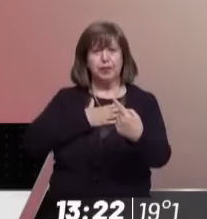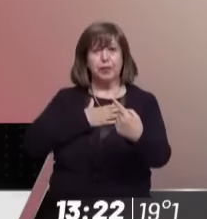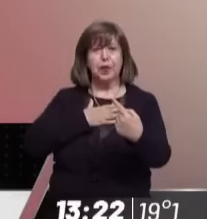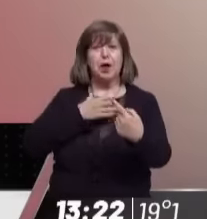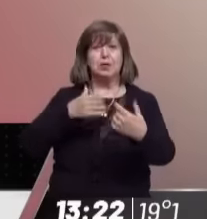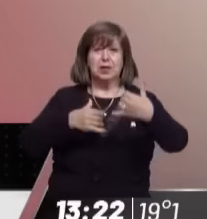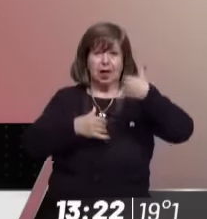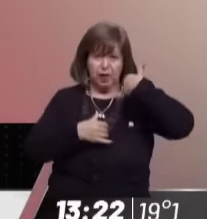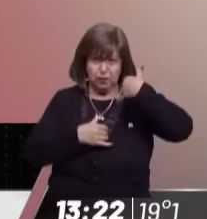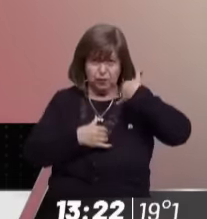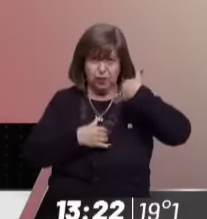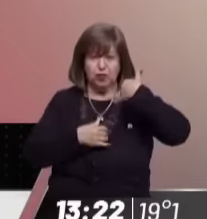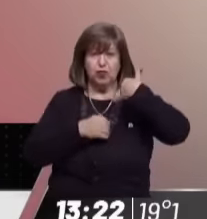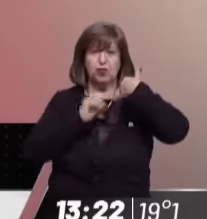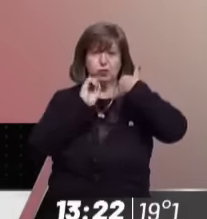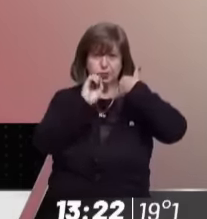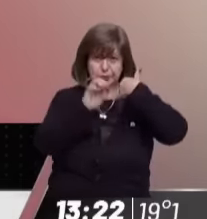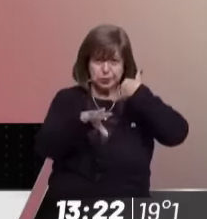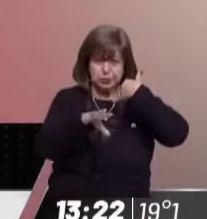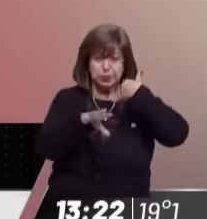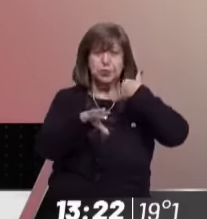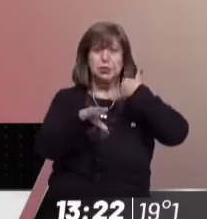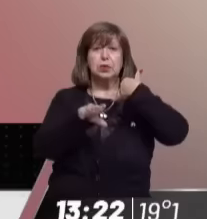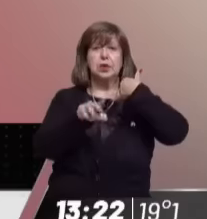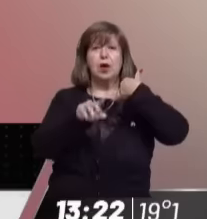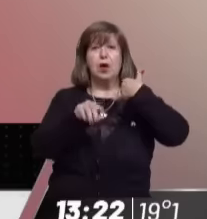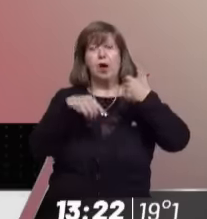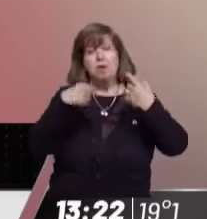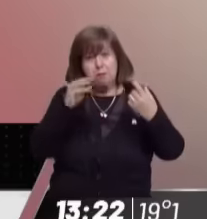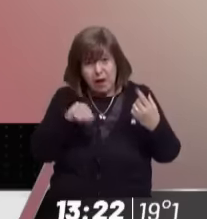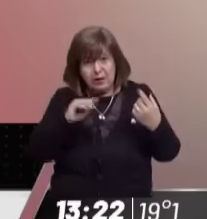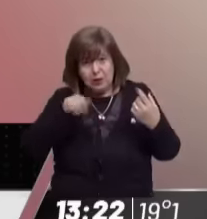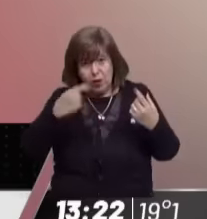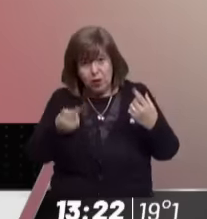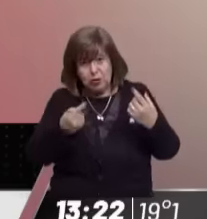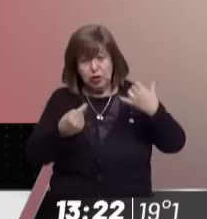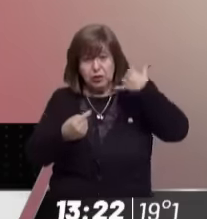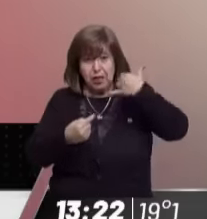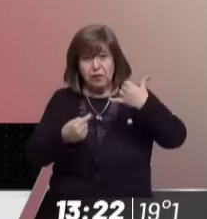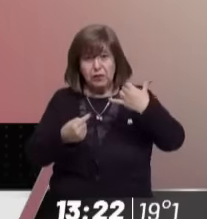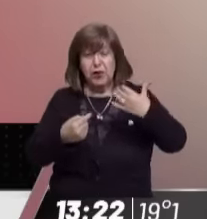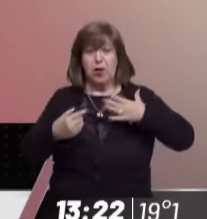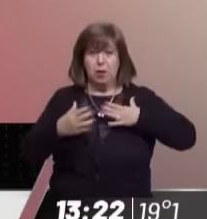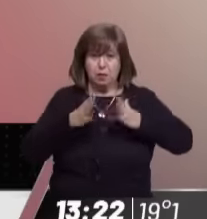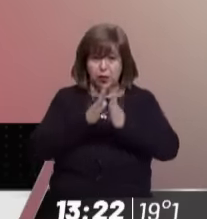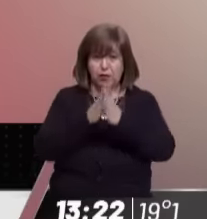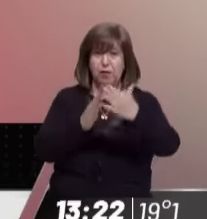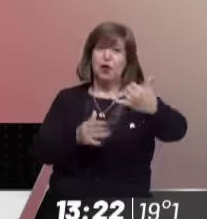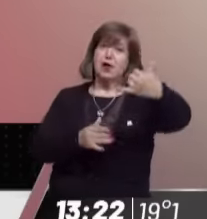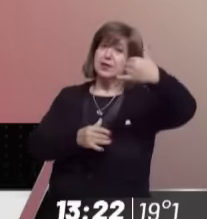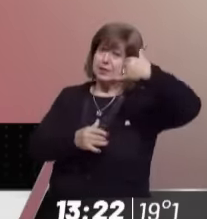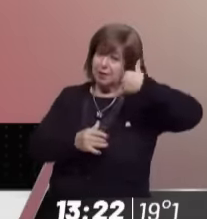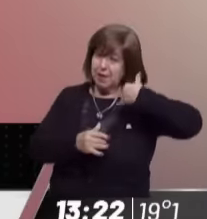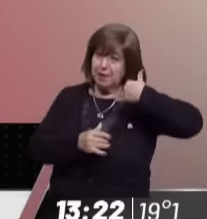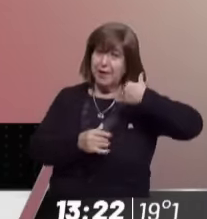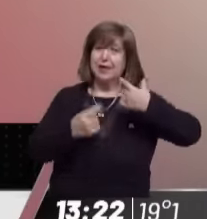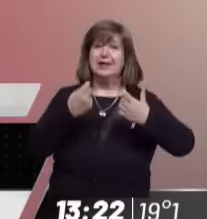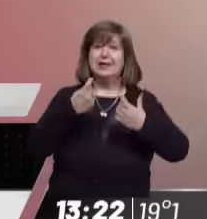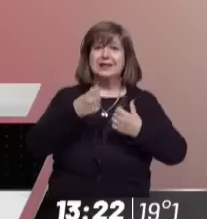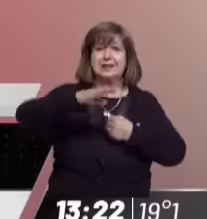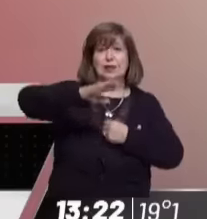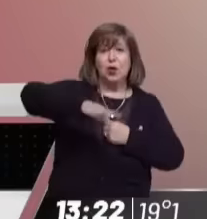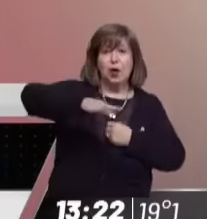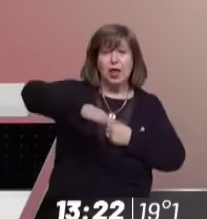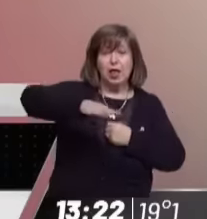pasé un teléfono, pero seguramente te pase otro. Si querés tener una charla conmigo, necesito recuperar a